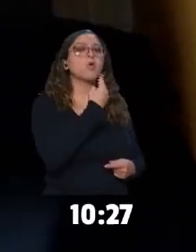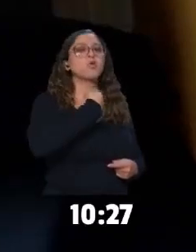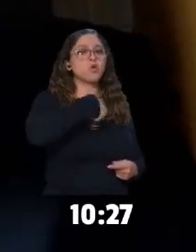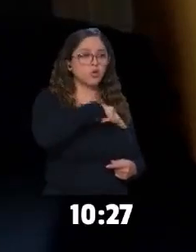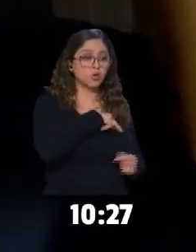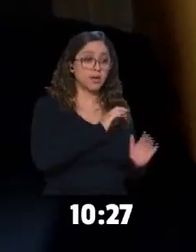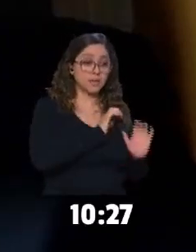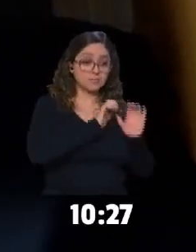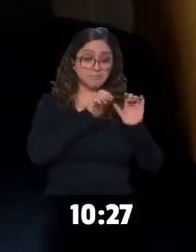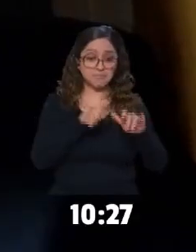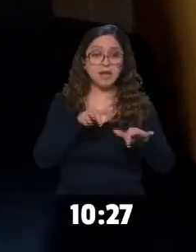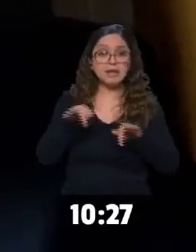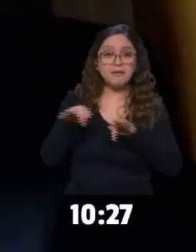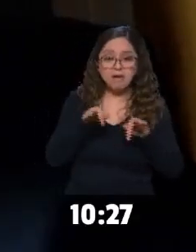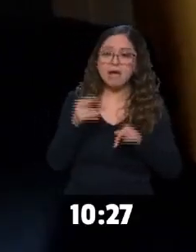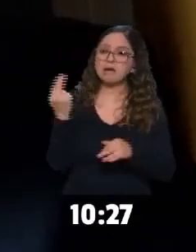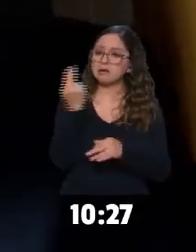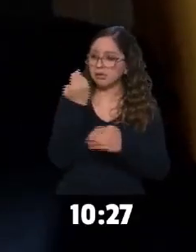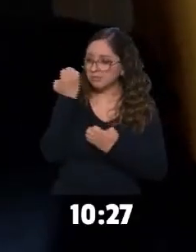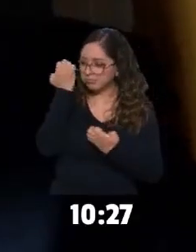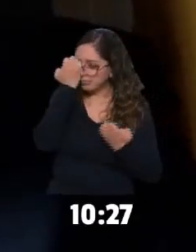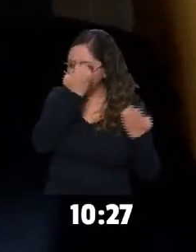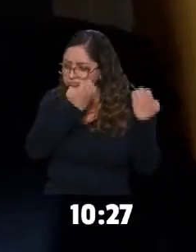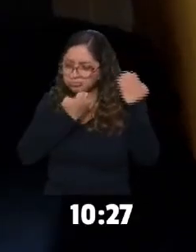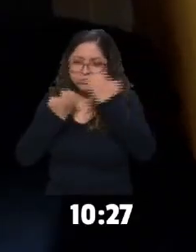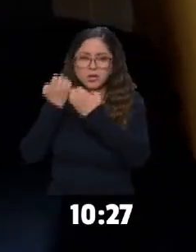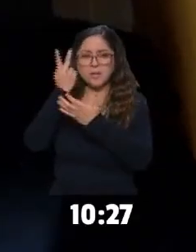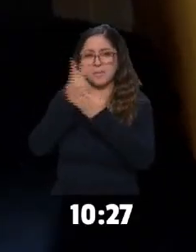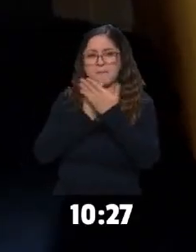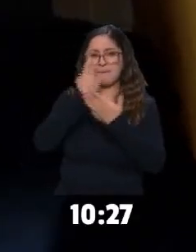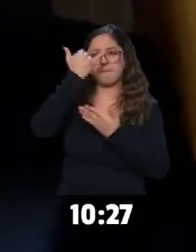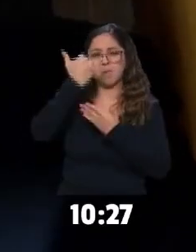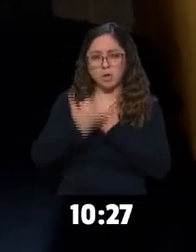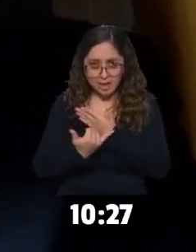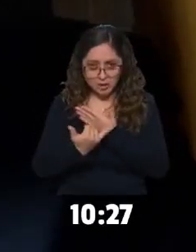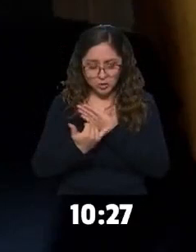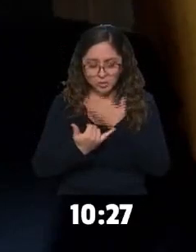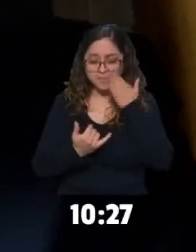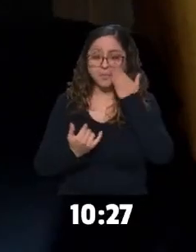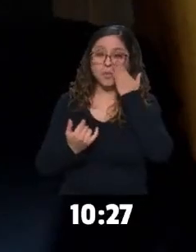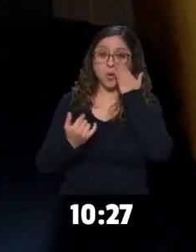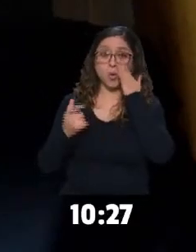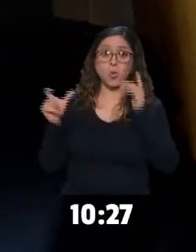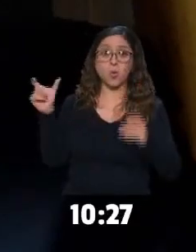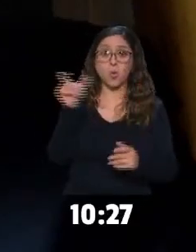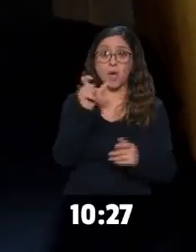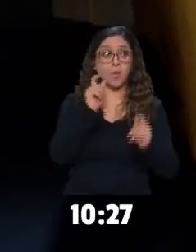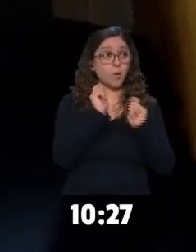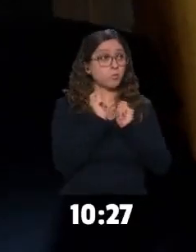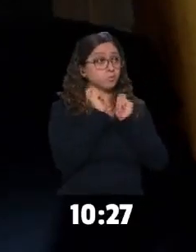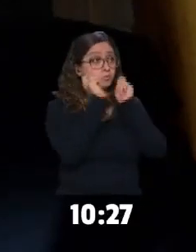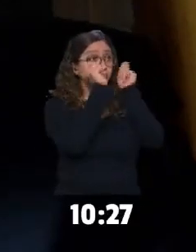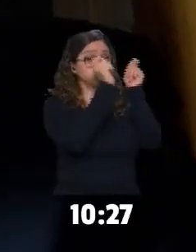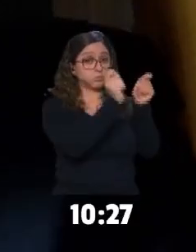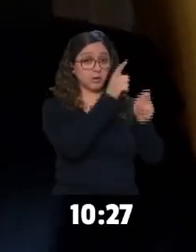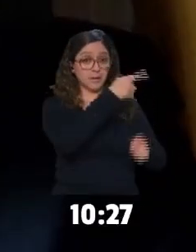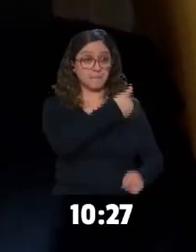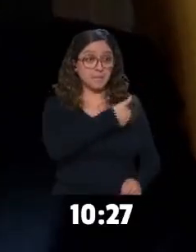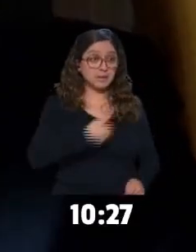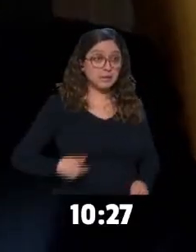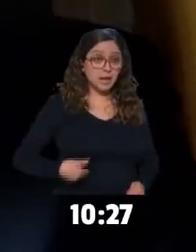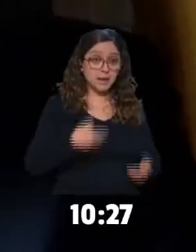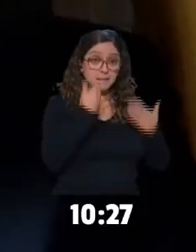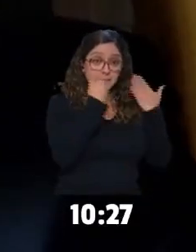proyecto, cosa que hicimos los primeros días después de la elección, ya que el presidente Peña Nieto